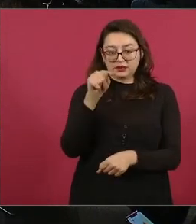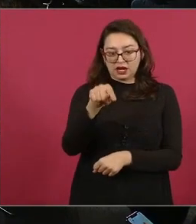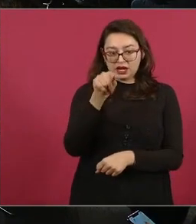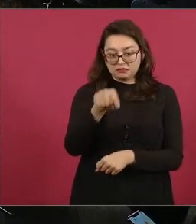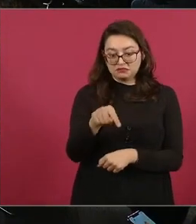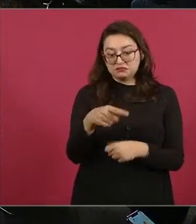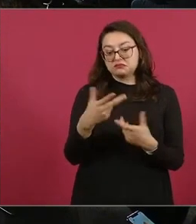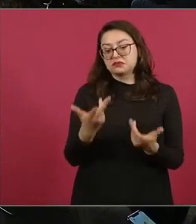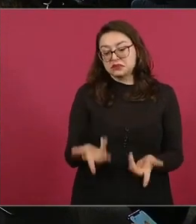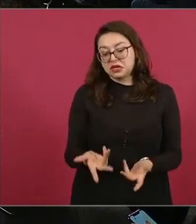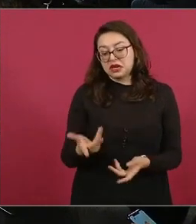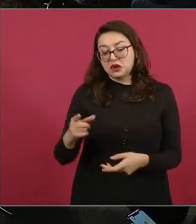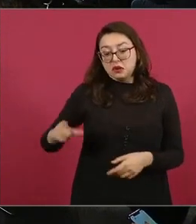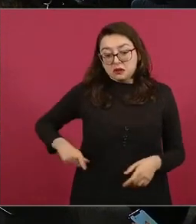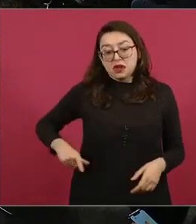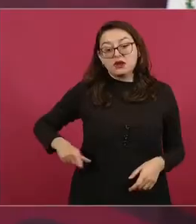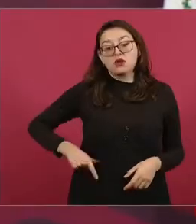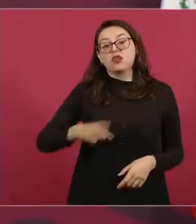en 20 años